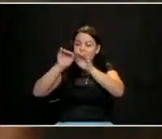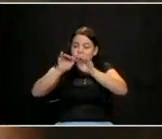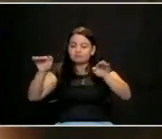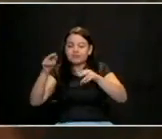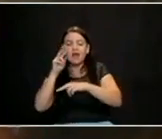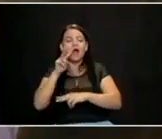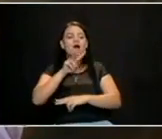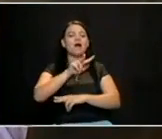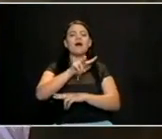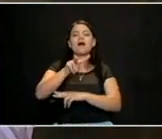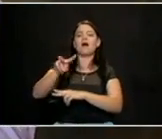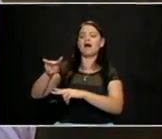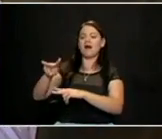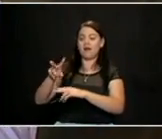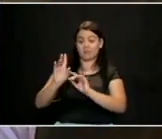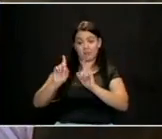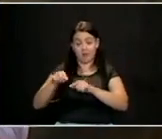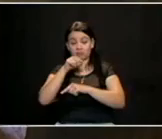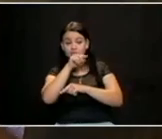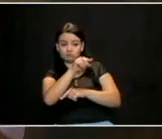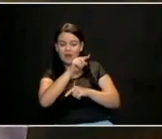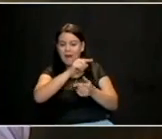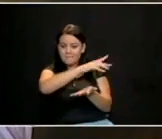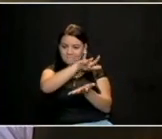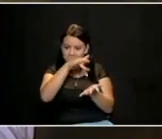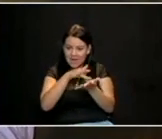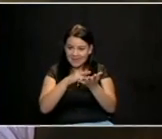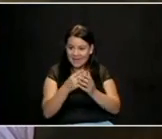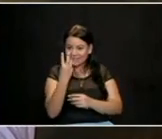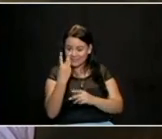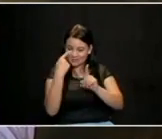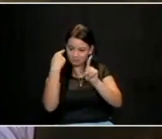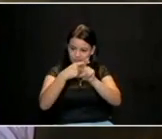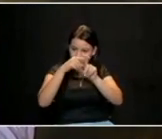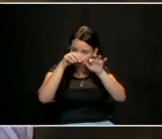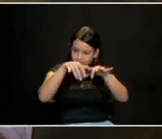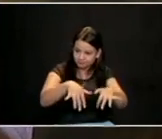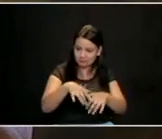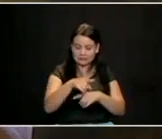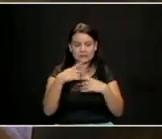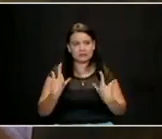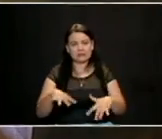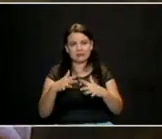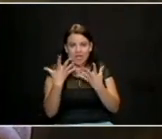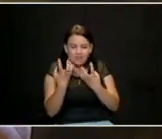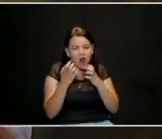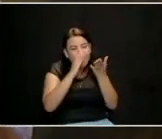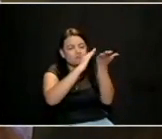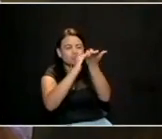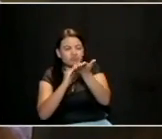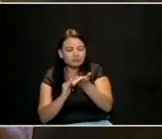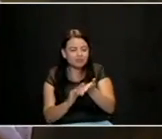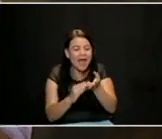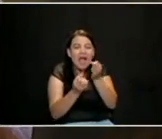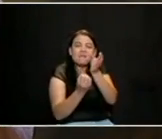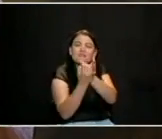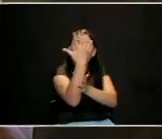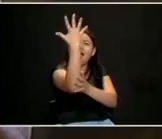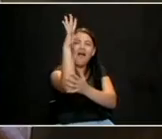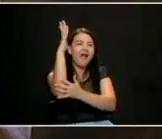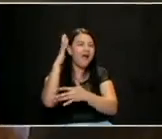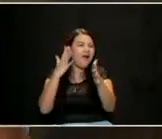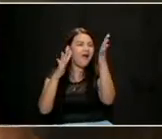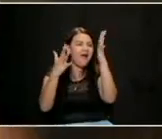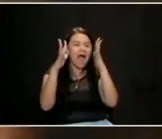Además, el Parque de las Tres Cruces va a ser otro ícono turístico de la ciudad que lo vamos a hacer. Va a ser un parque ambiental, de peregrinación